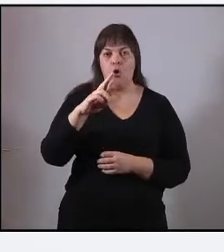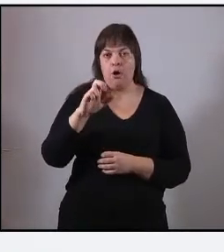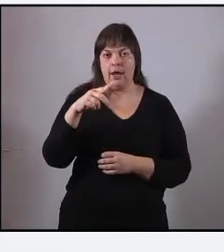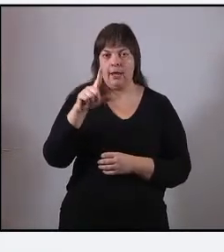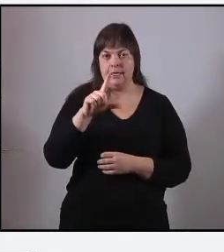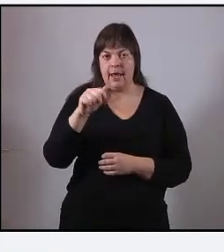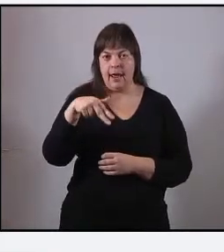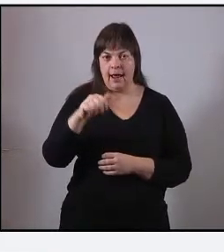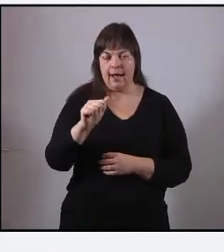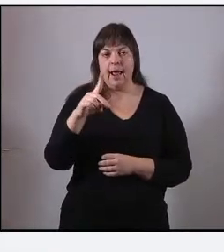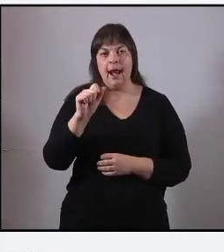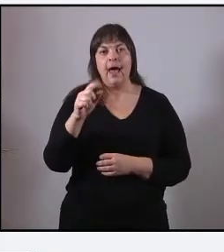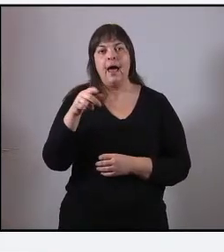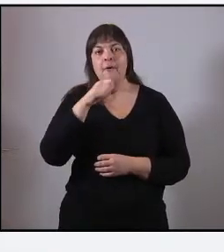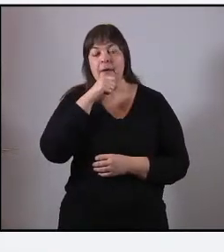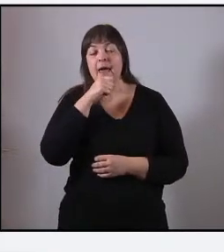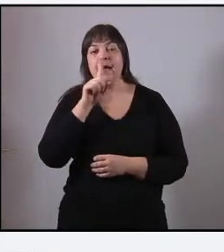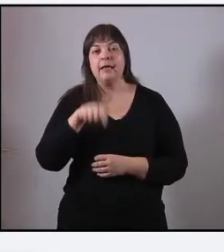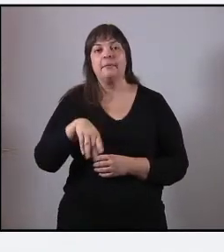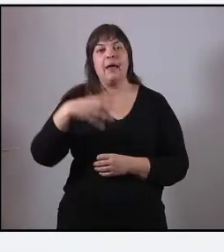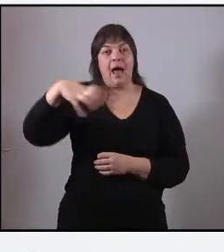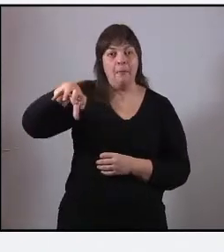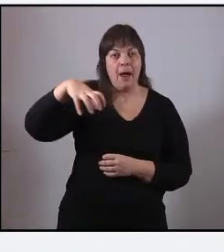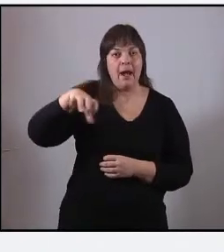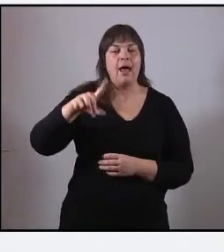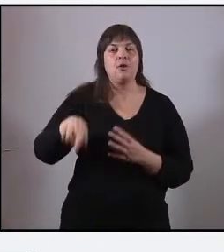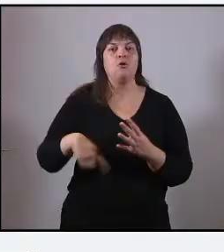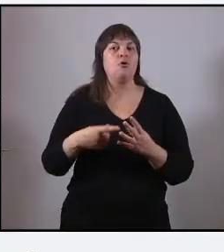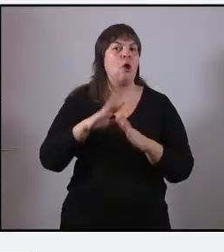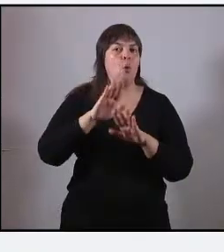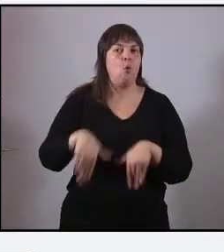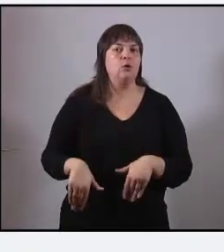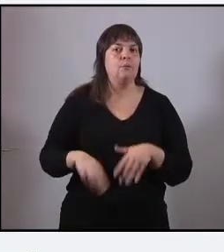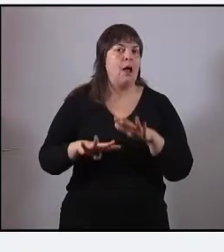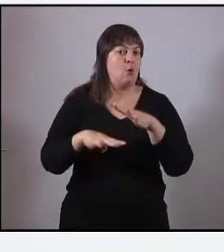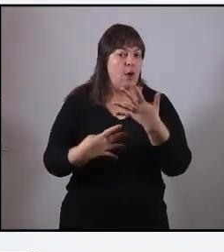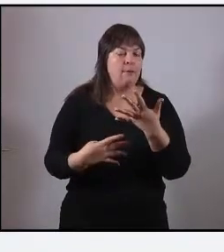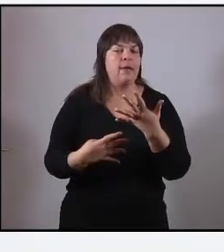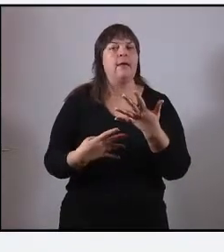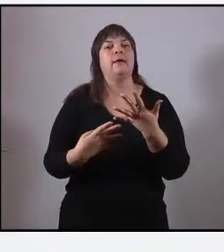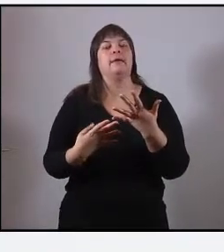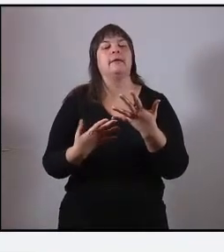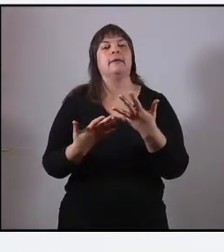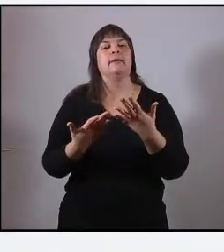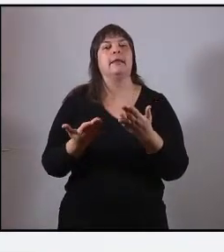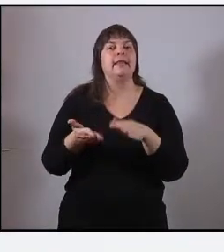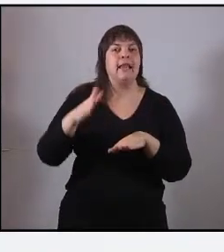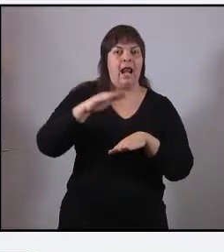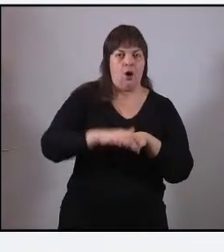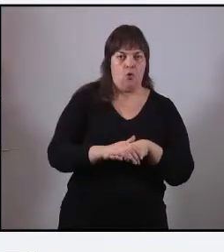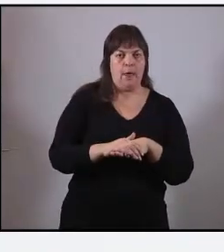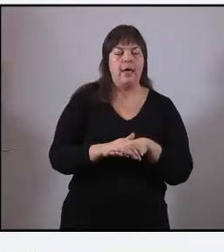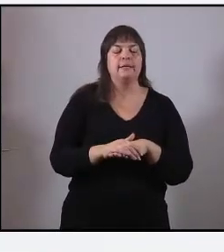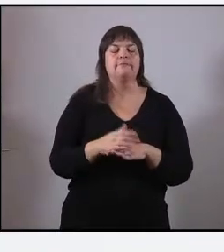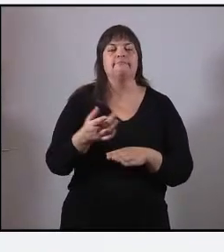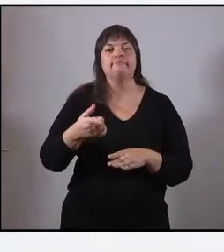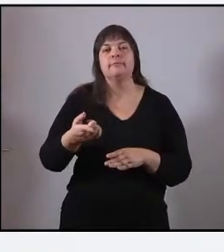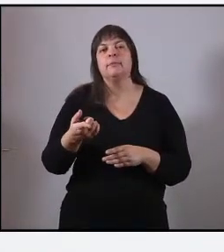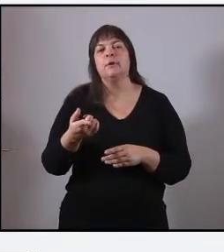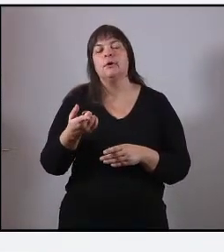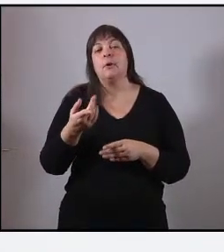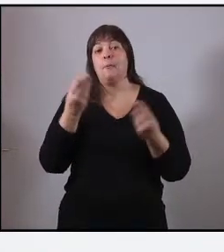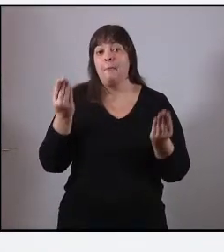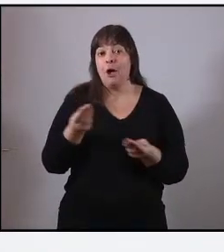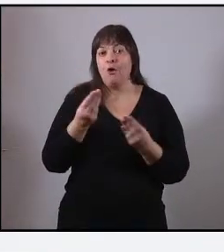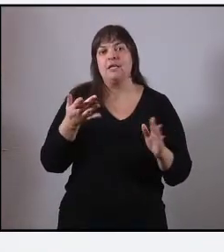en Campanario y, por último, en Puerto Peña en Talarrubias. Estas mejoras nos permiten reforzar